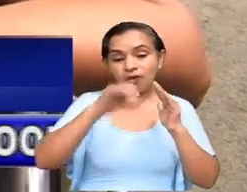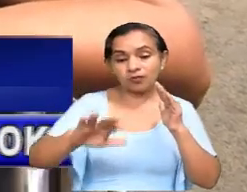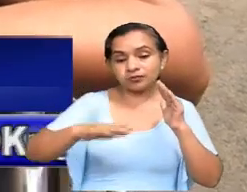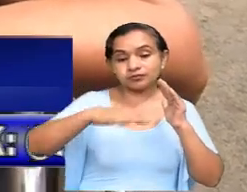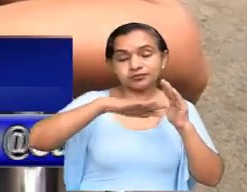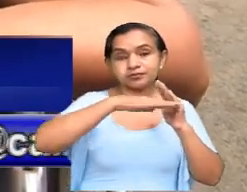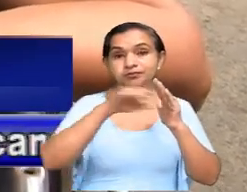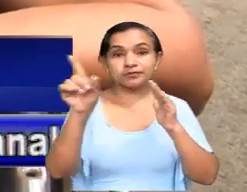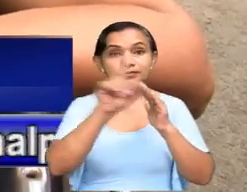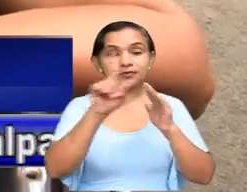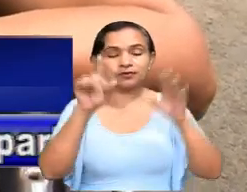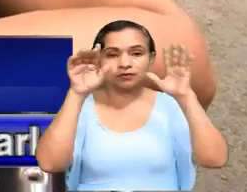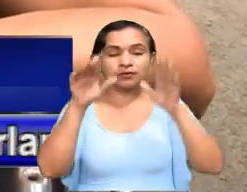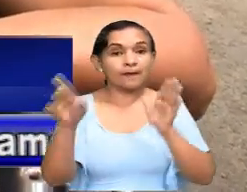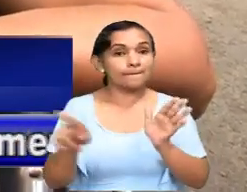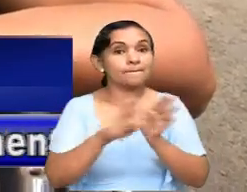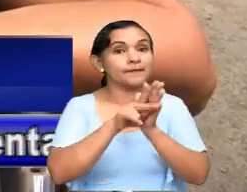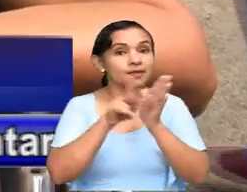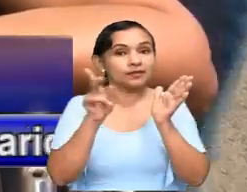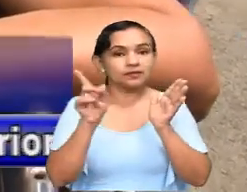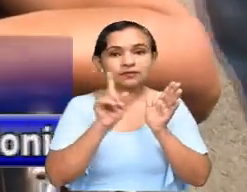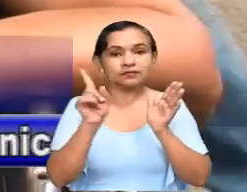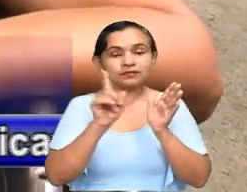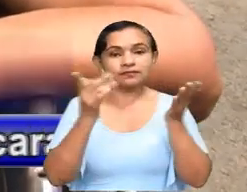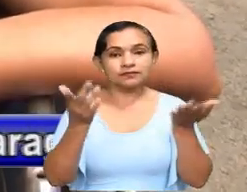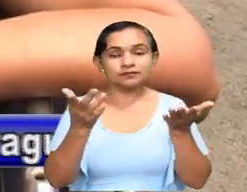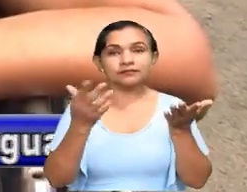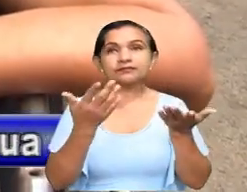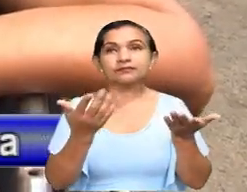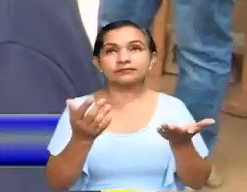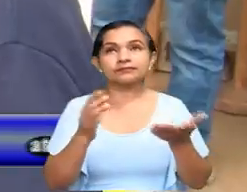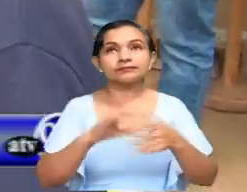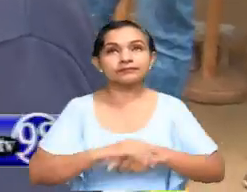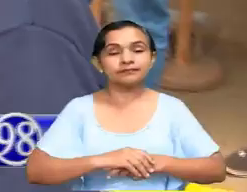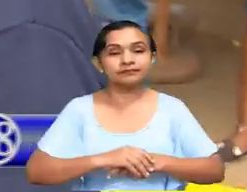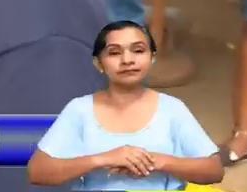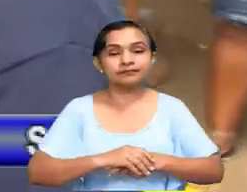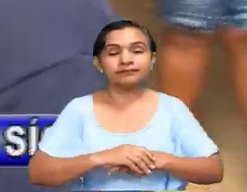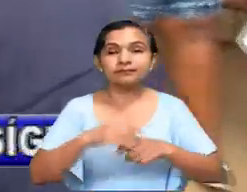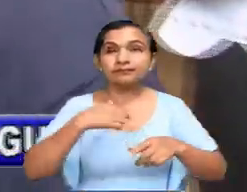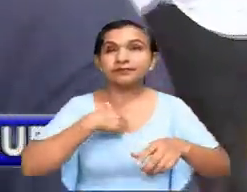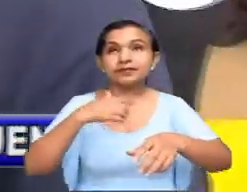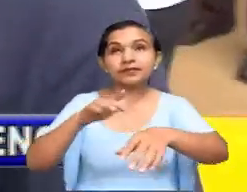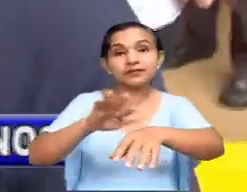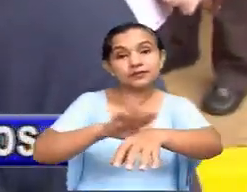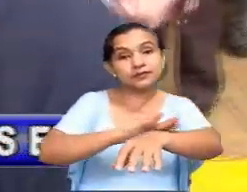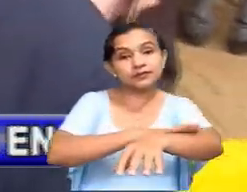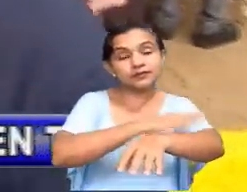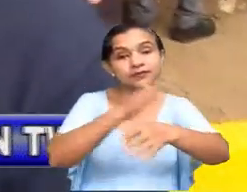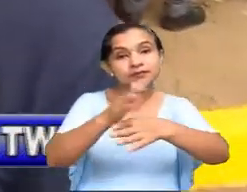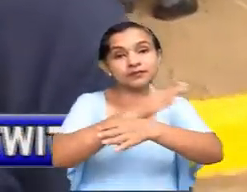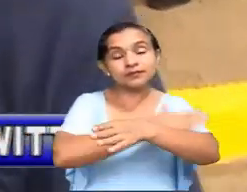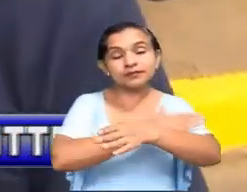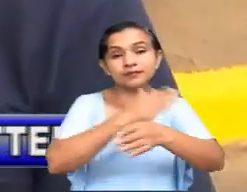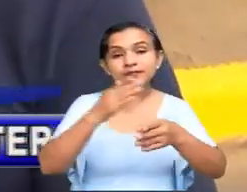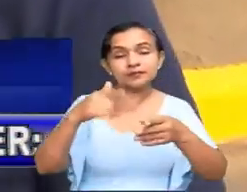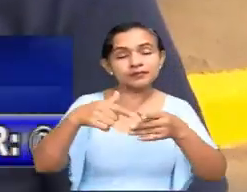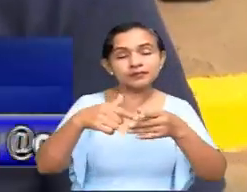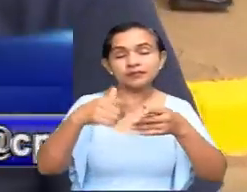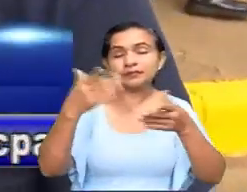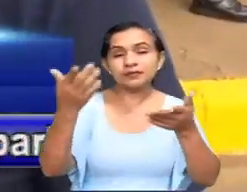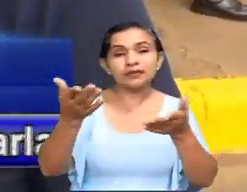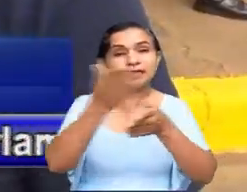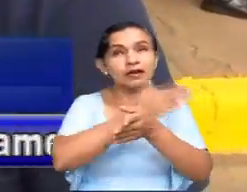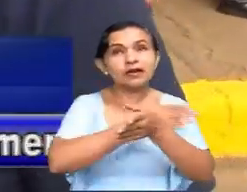Con esta lluvia ya era peligroso también. ¿Padecieron bastante? Sí. Pues me siento contento porque aquí era una sola desorden, aquí eran, viera como